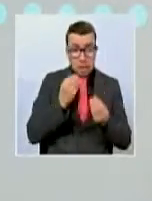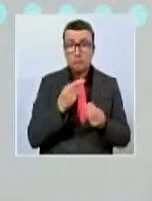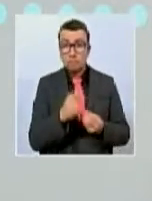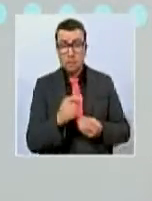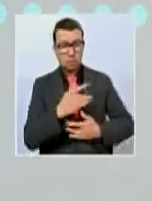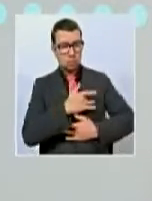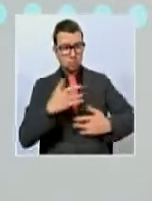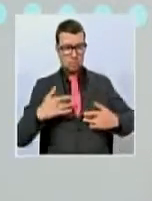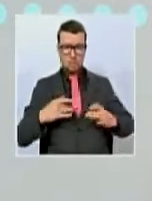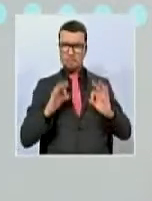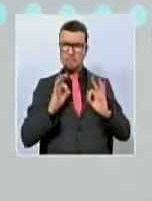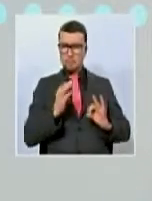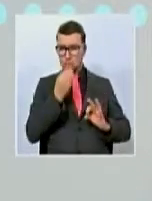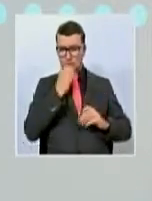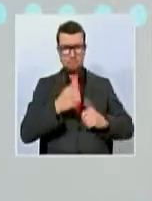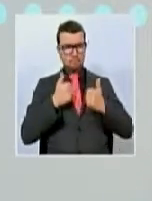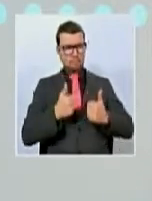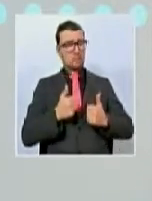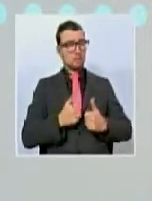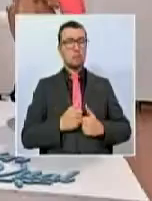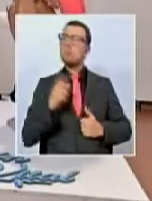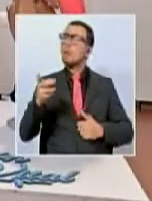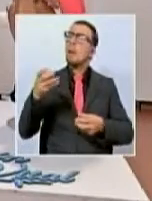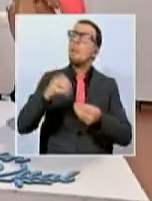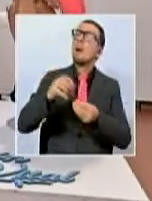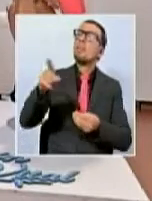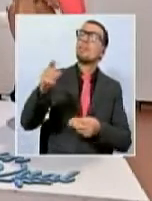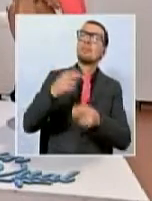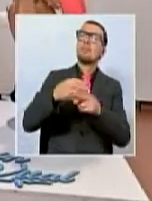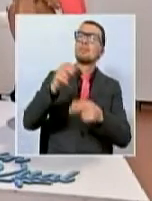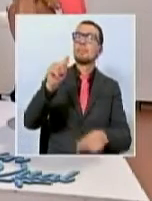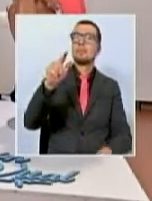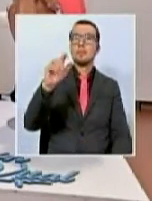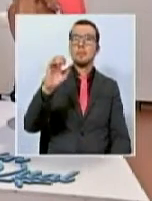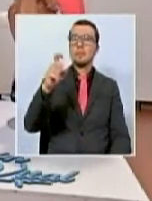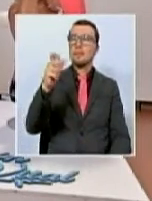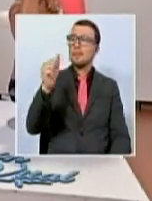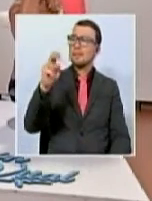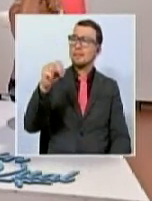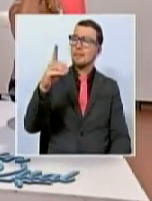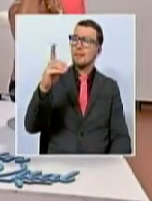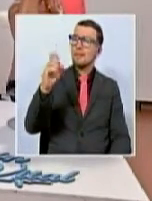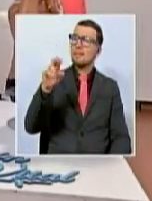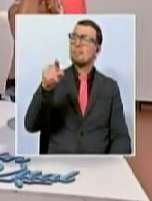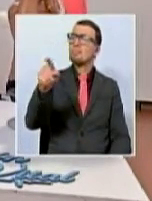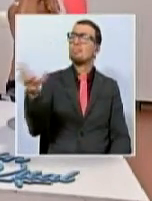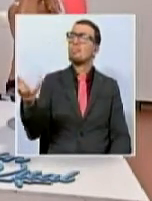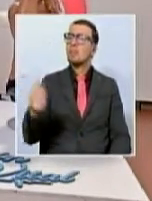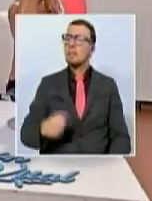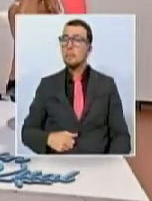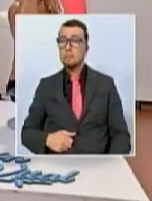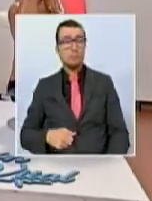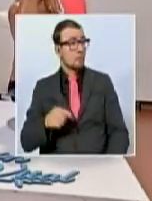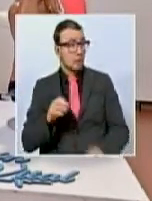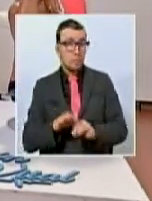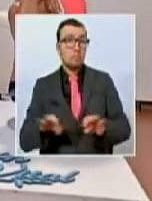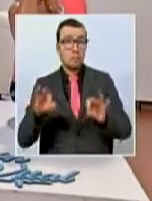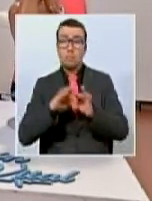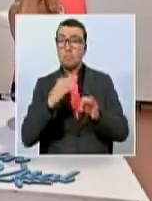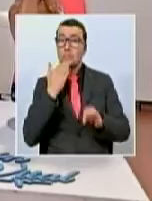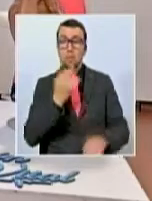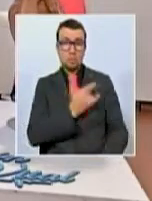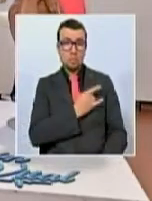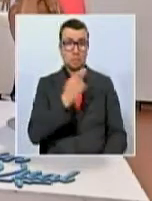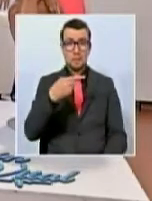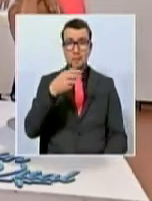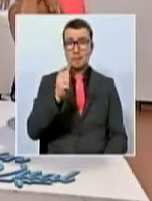recomendación final. Doctor Alexander, ¿tiene alguna acotación? Sí, yo creo que es importante anotar, Harvard el año pasado sacó